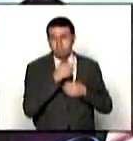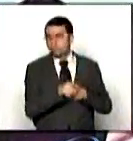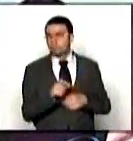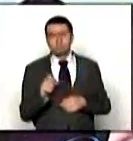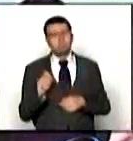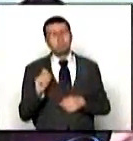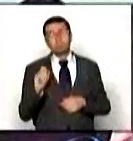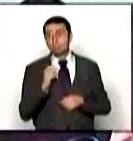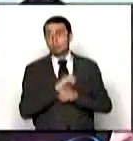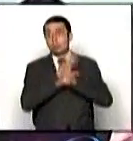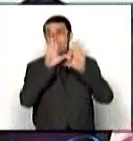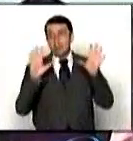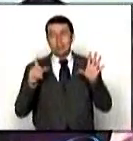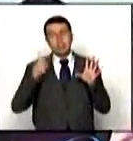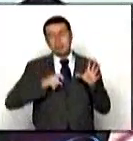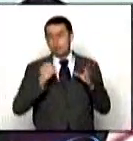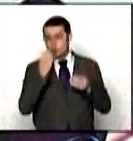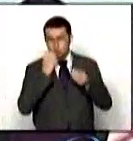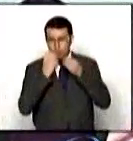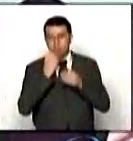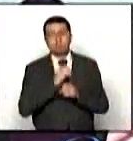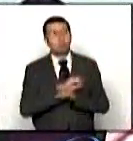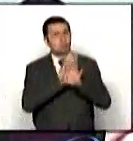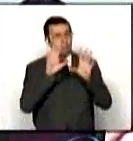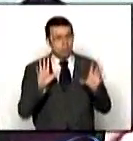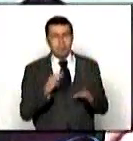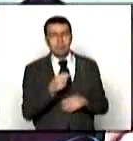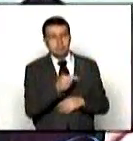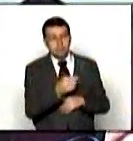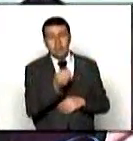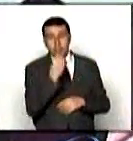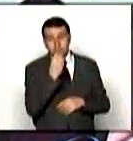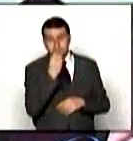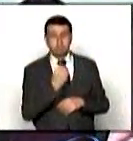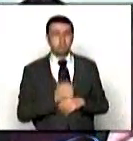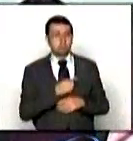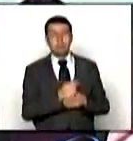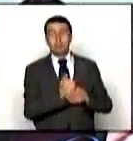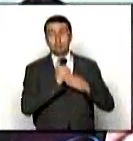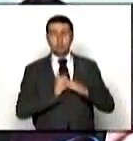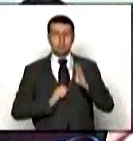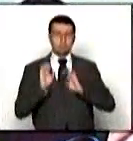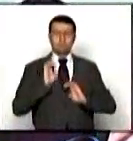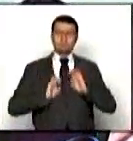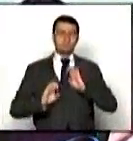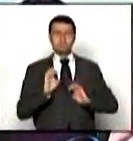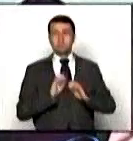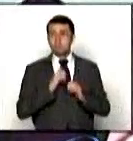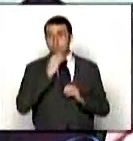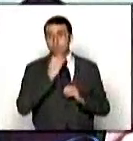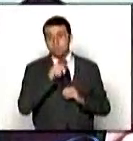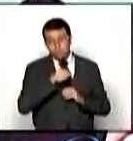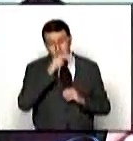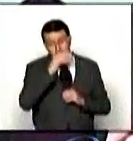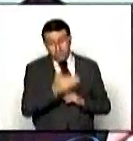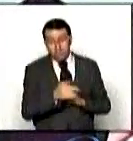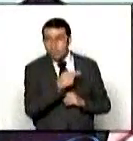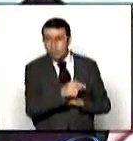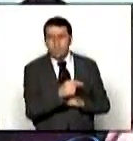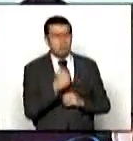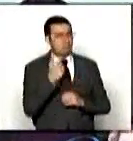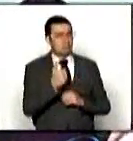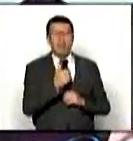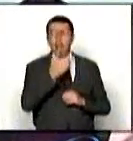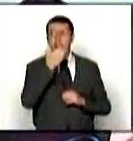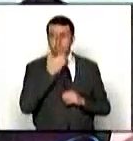consumir los niños en la mañana, porque en las frutas están todos los potenciadores del sistema inmunológico. Si ustedes a un niño le dan en el desayuno una buena calidad de frutas